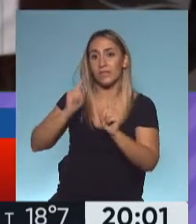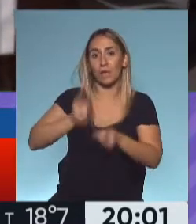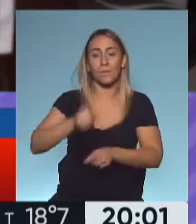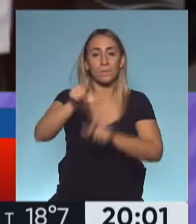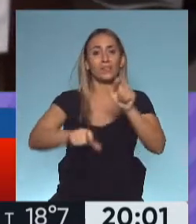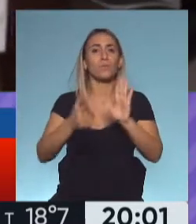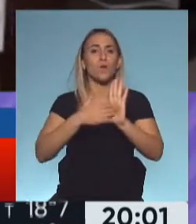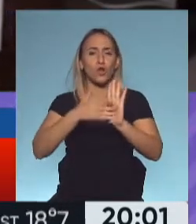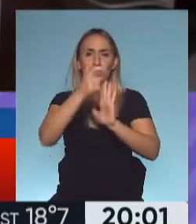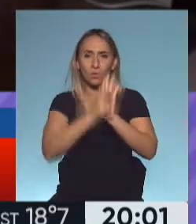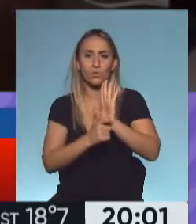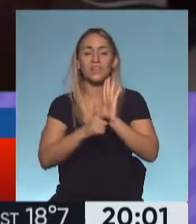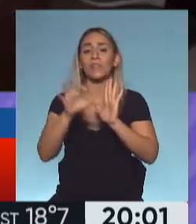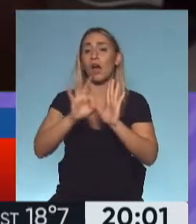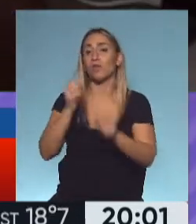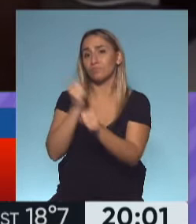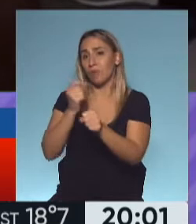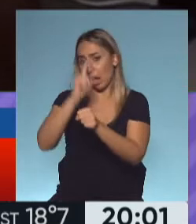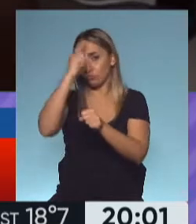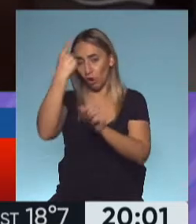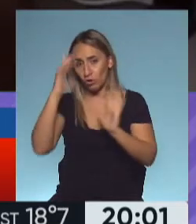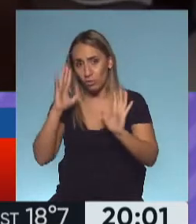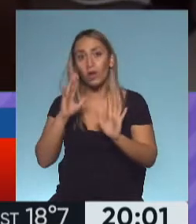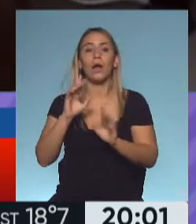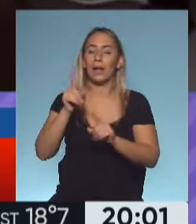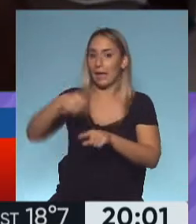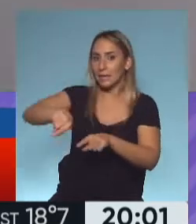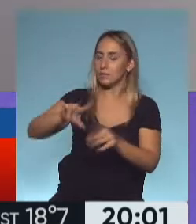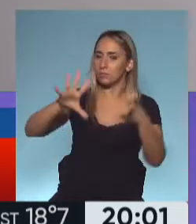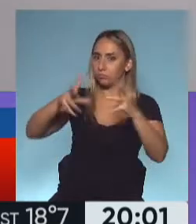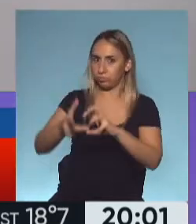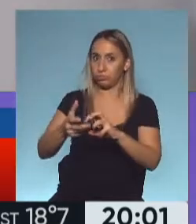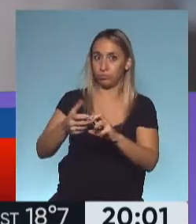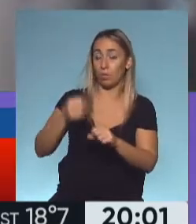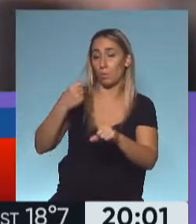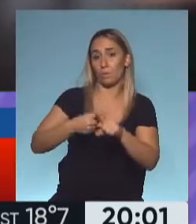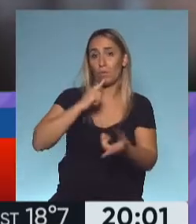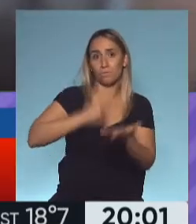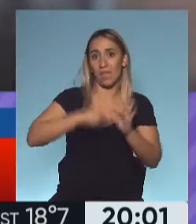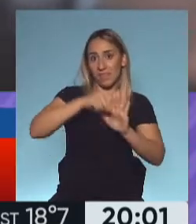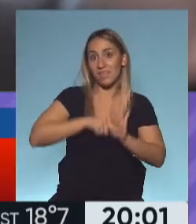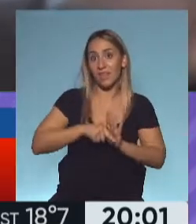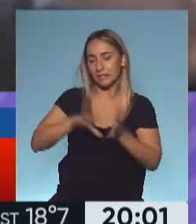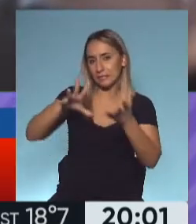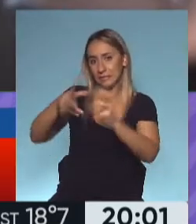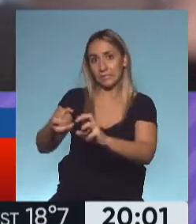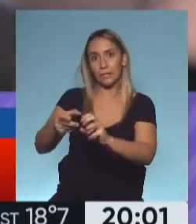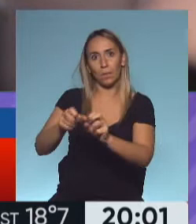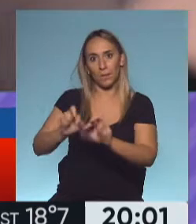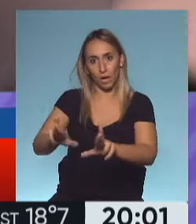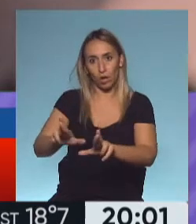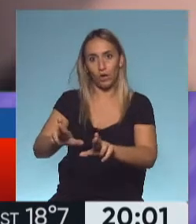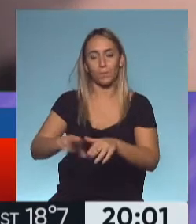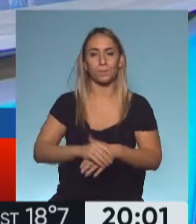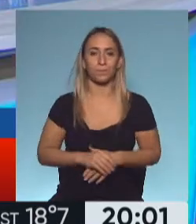autónomos son los sectores que hoy están un poco más afectados por las últimas medidas que se tienen. Se hizo un esquema simplificado para que